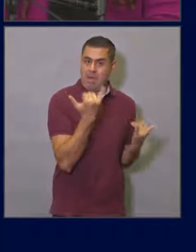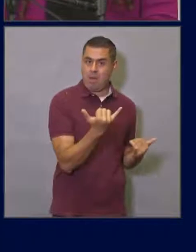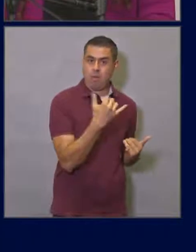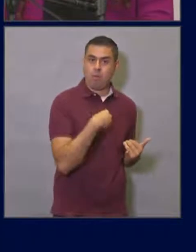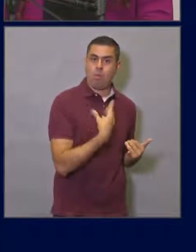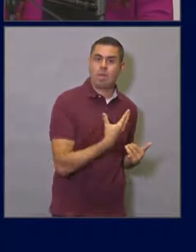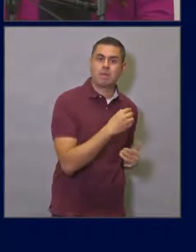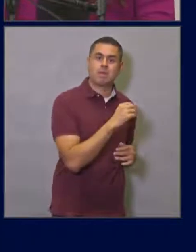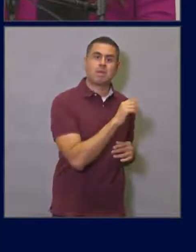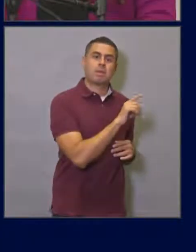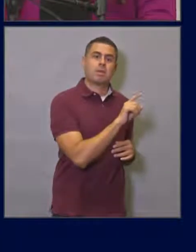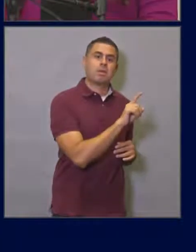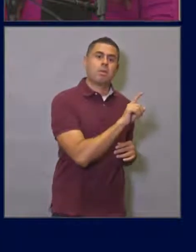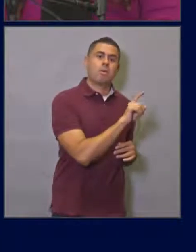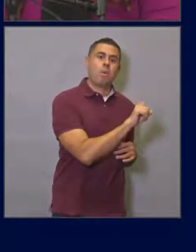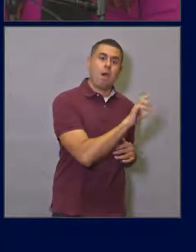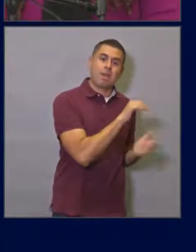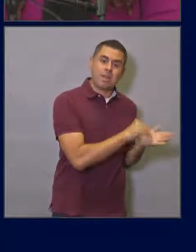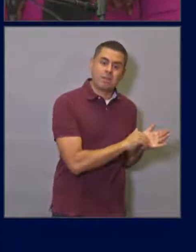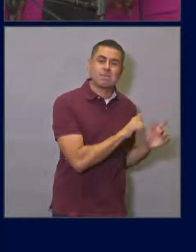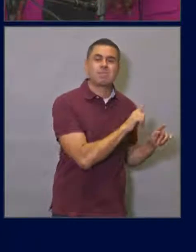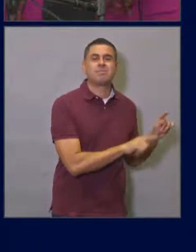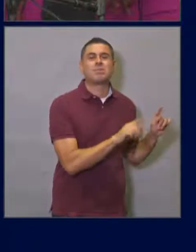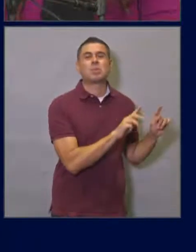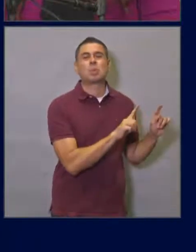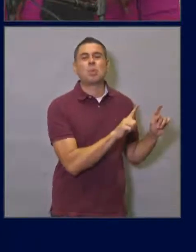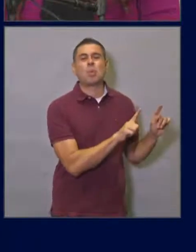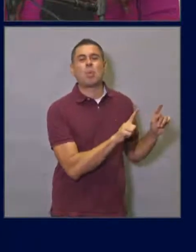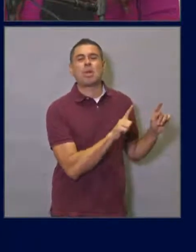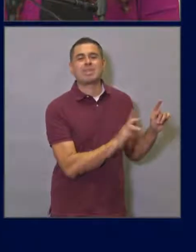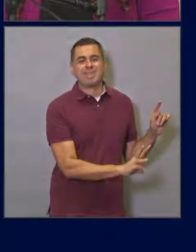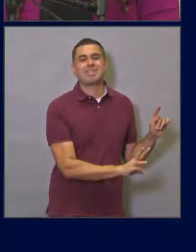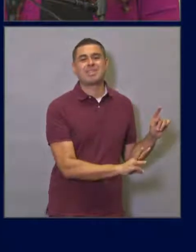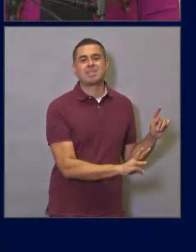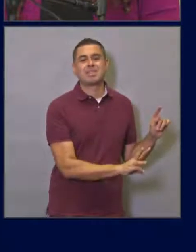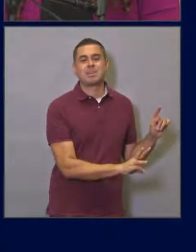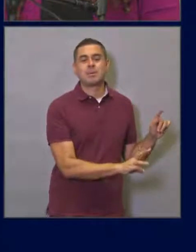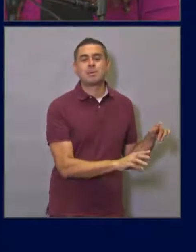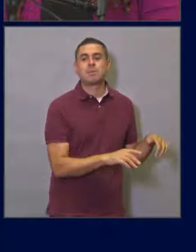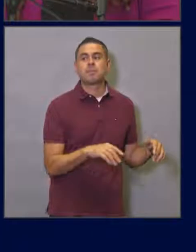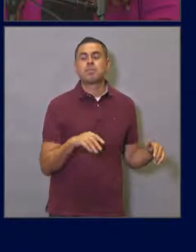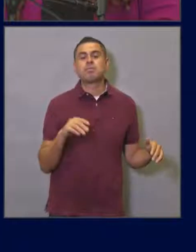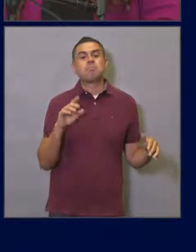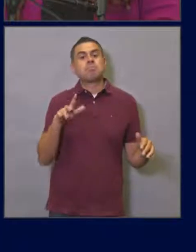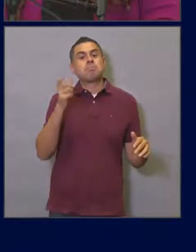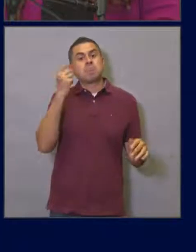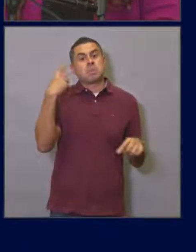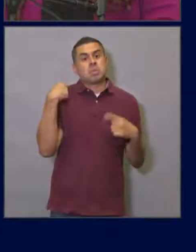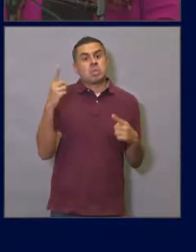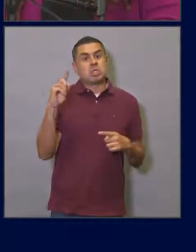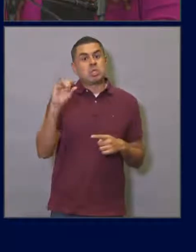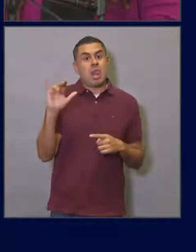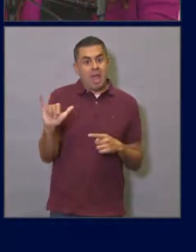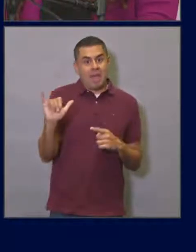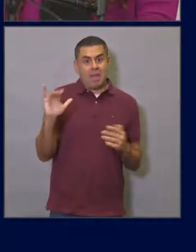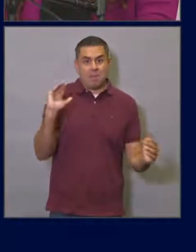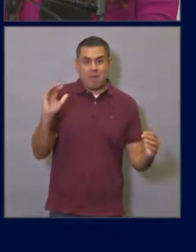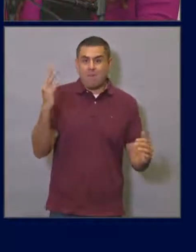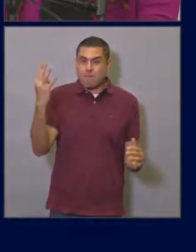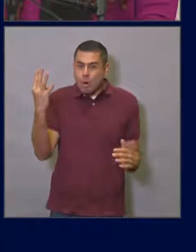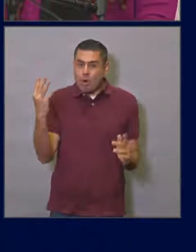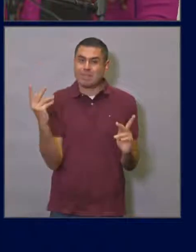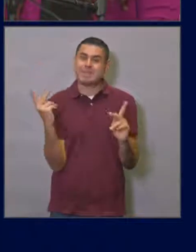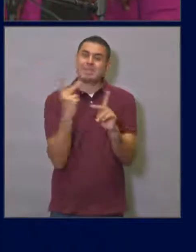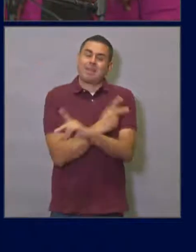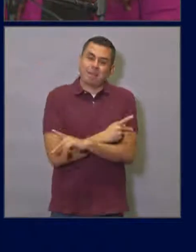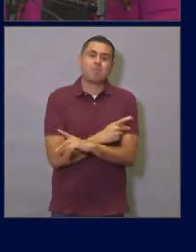100,000 personas, en comparación con la tasa de julio, que fue de 4 veces más alta. Podemos observar que la tasa